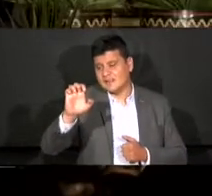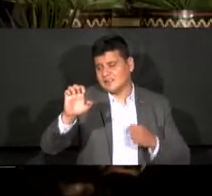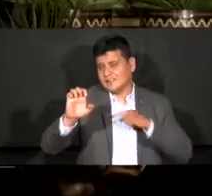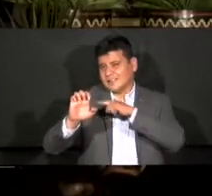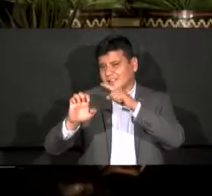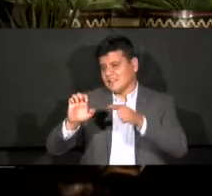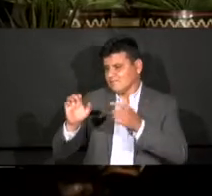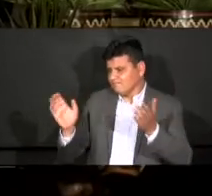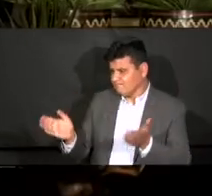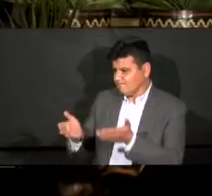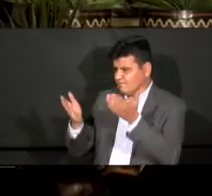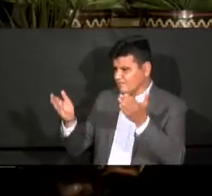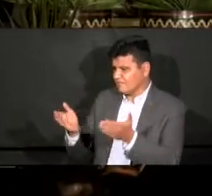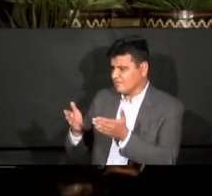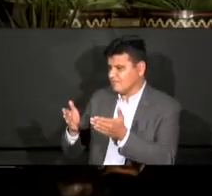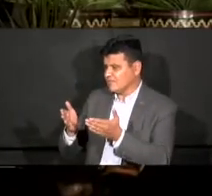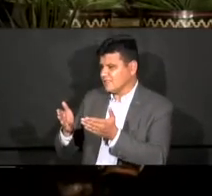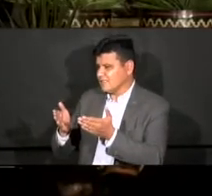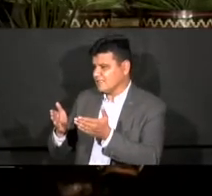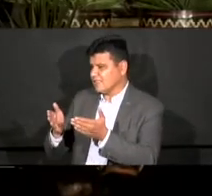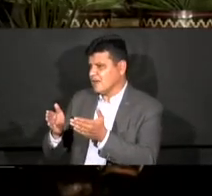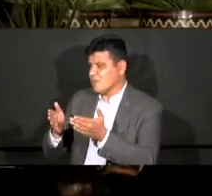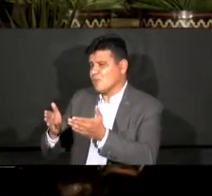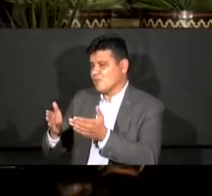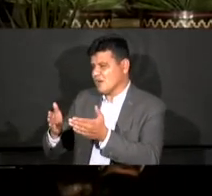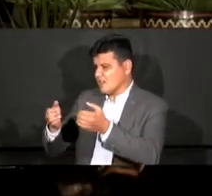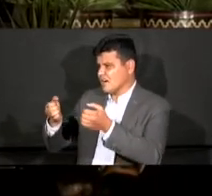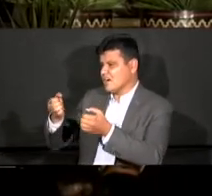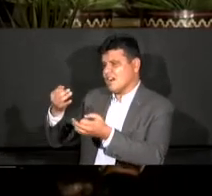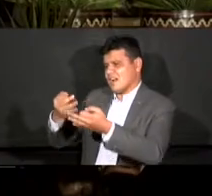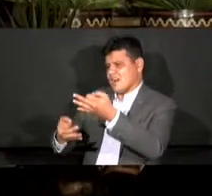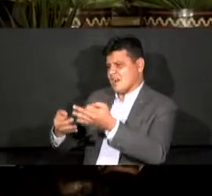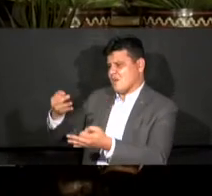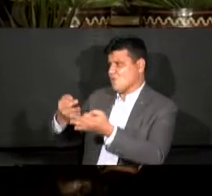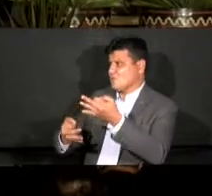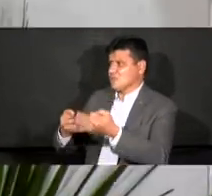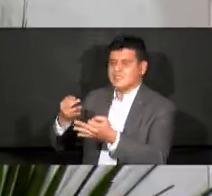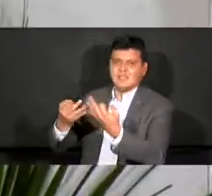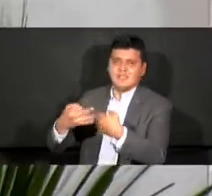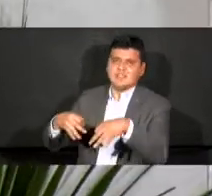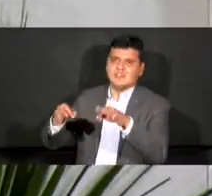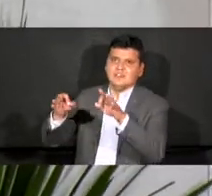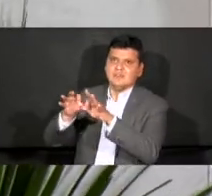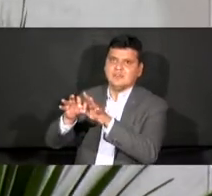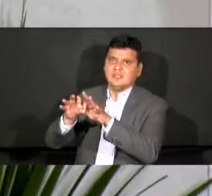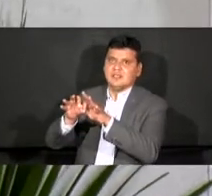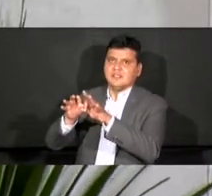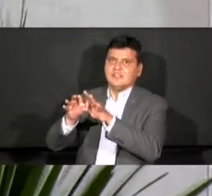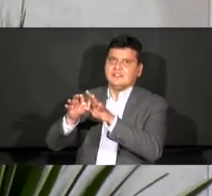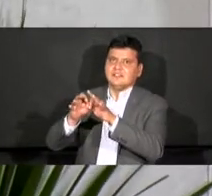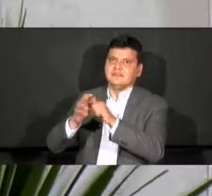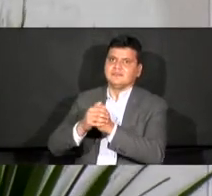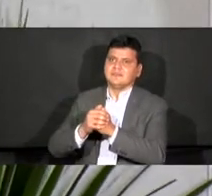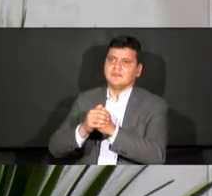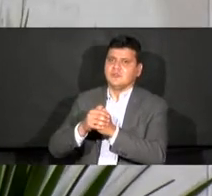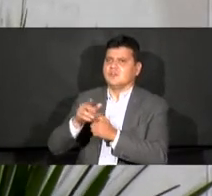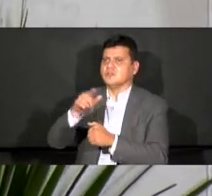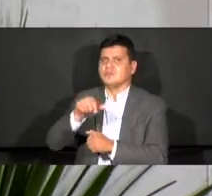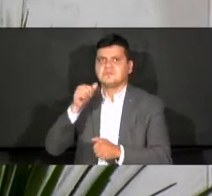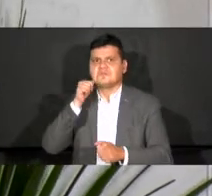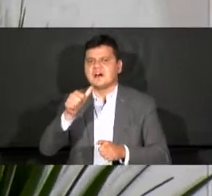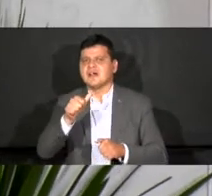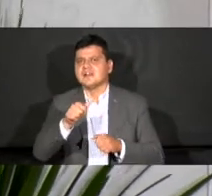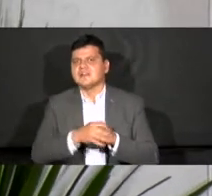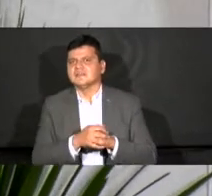de Justicia Efectiva y Universal. No para perseguir fobias personales de nadie, sino